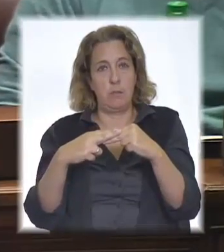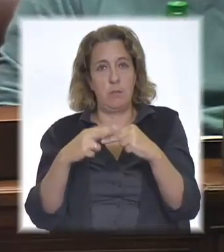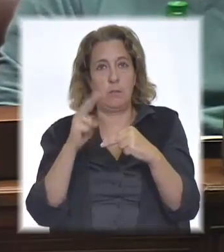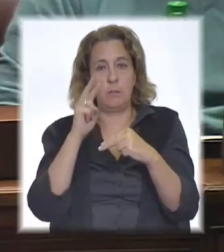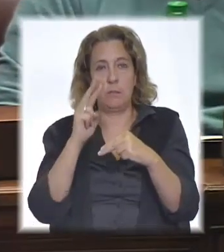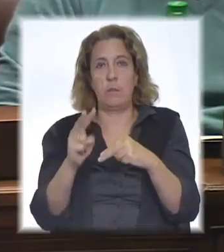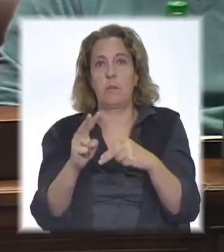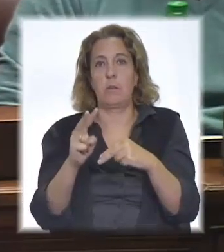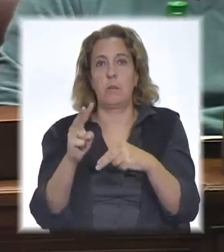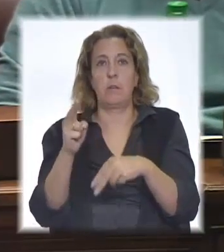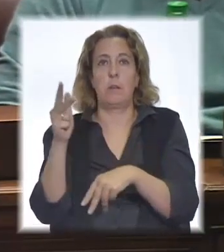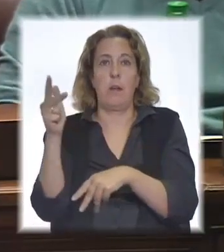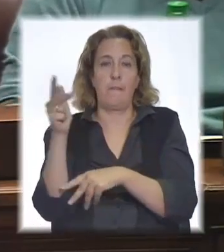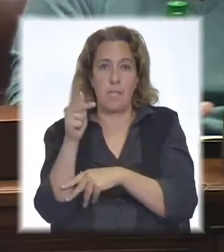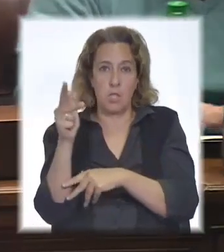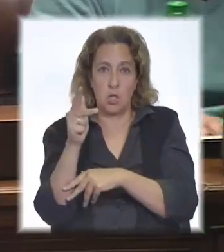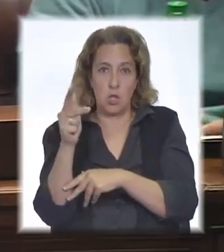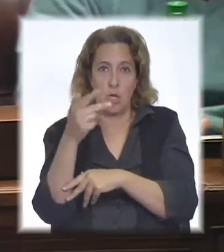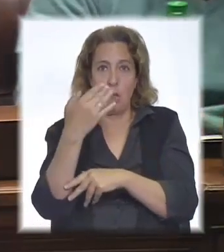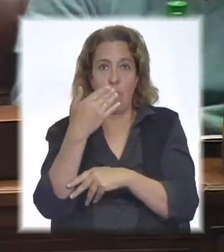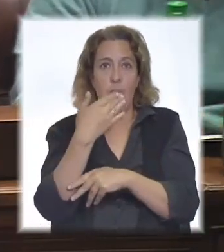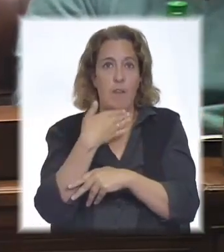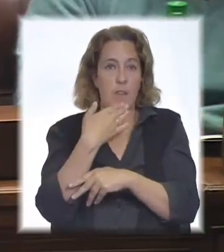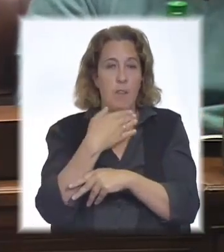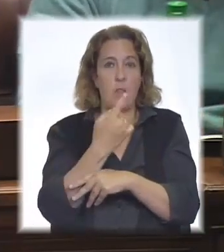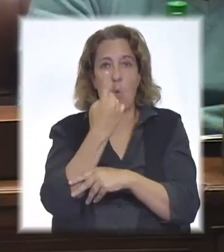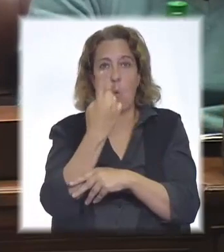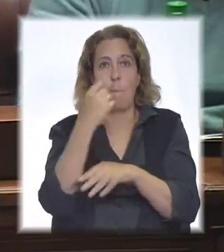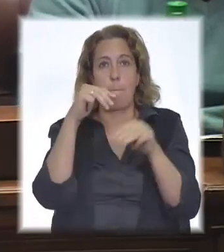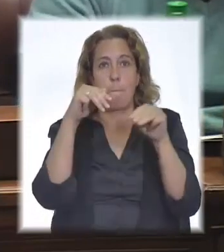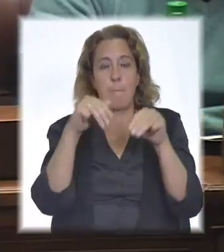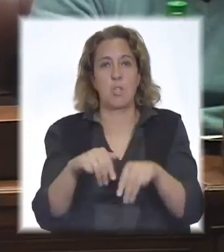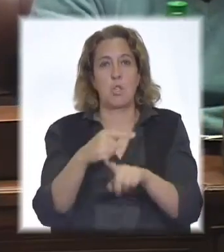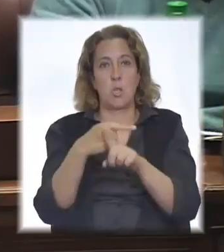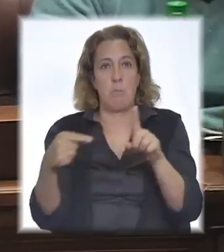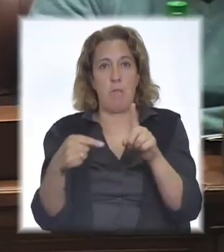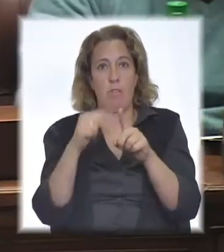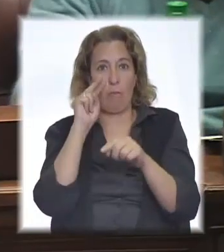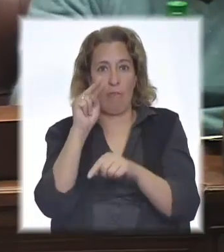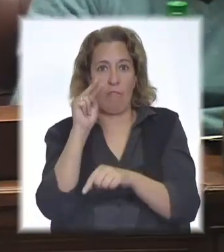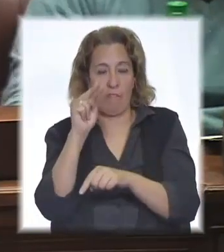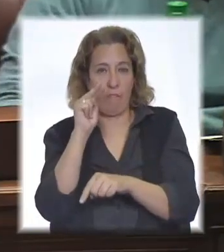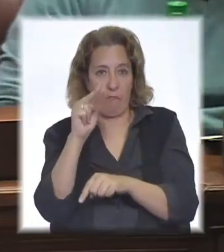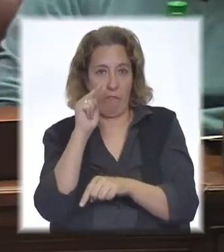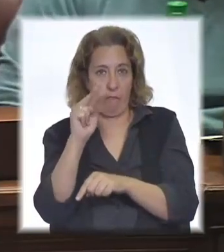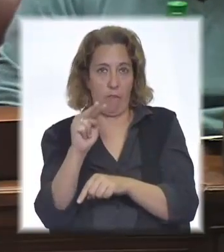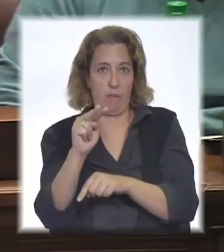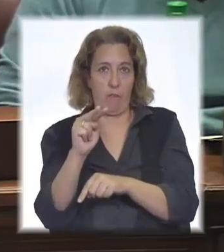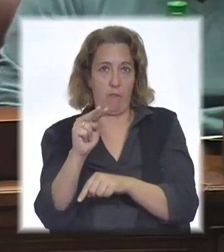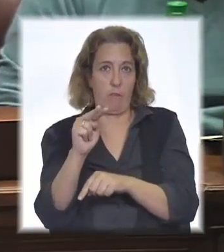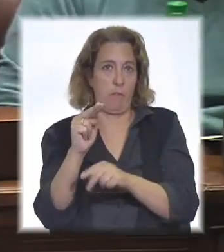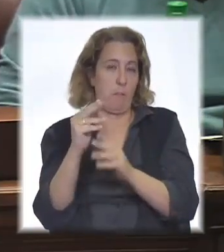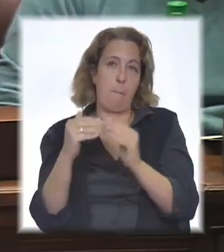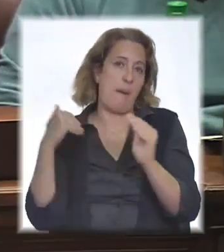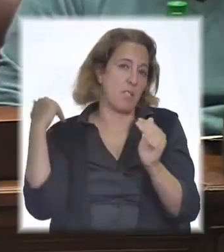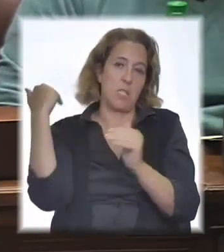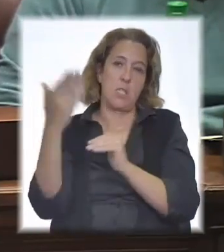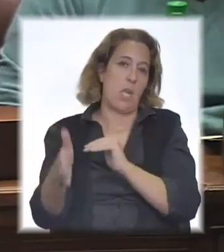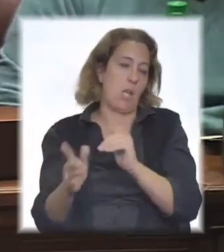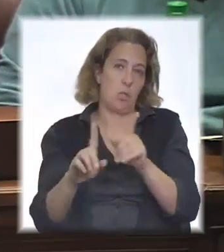grabaciones de de benedetti con un millón y medio de reproducciones nos trascienden